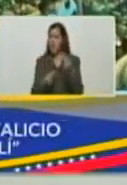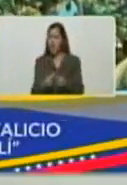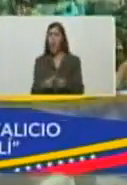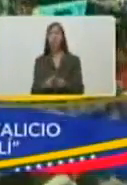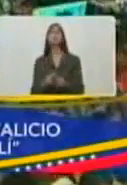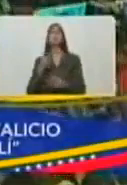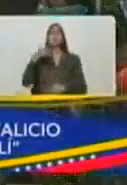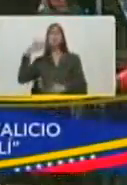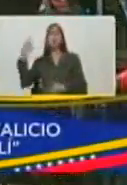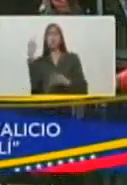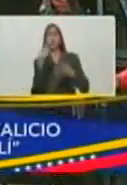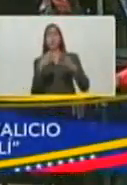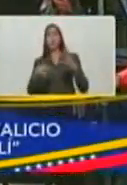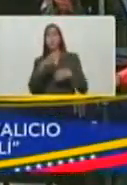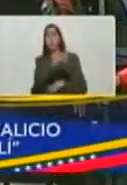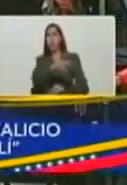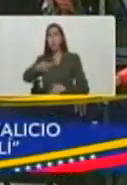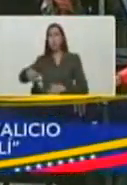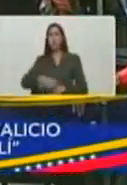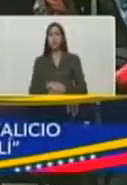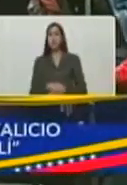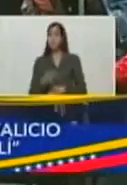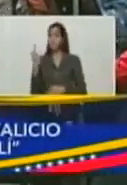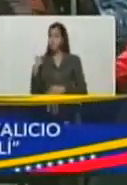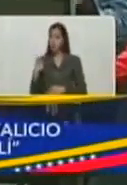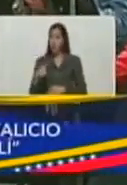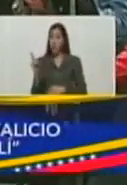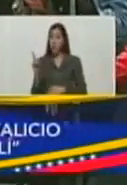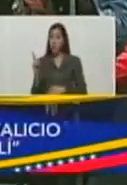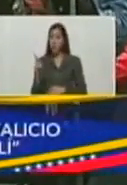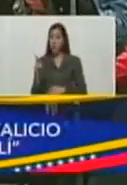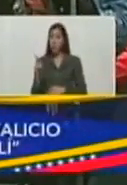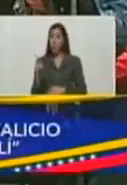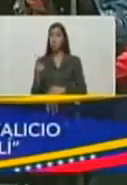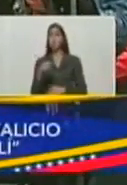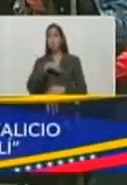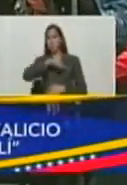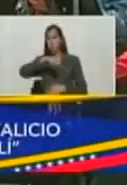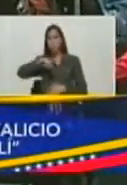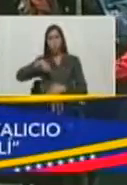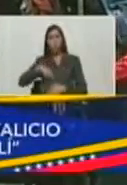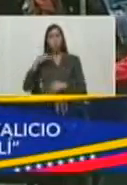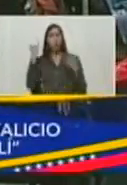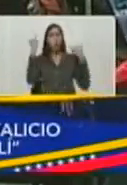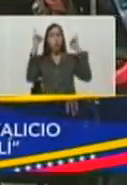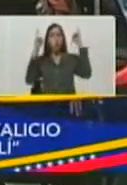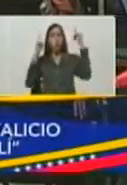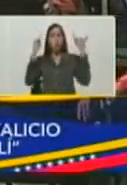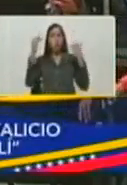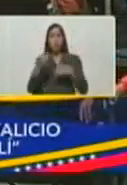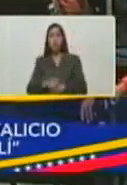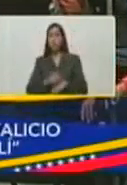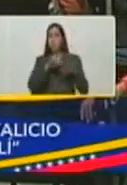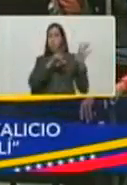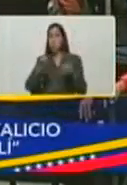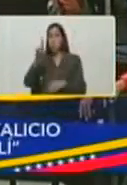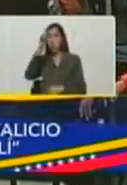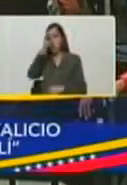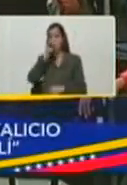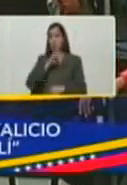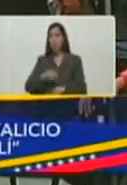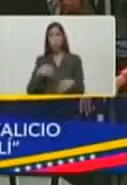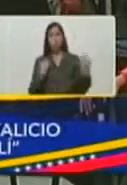estrellas. Hemos tenido acá y tenemos para celebrar los 80 años de Ali,